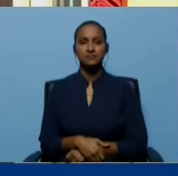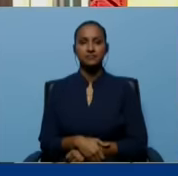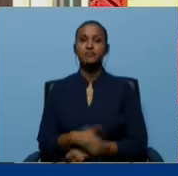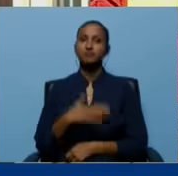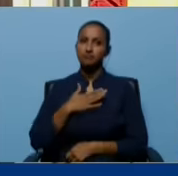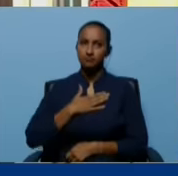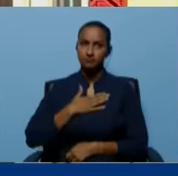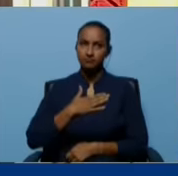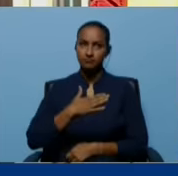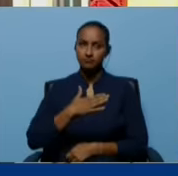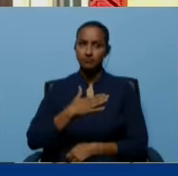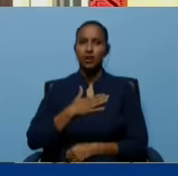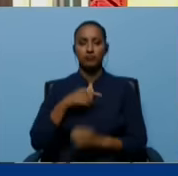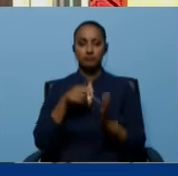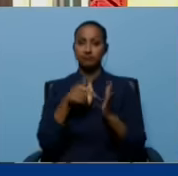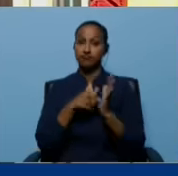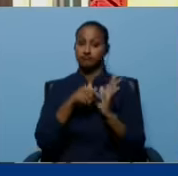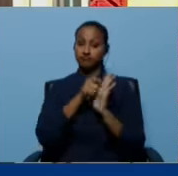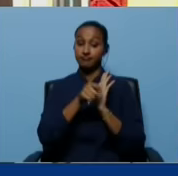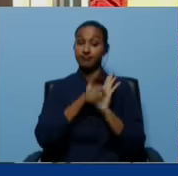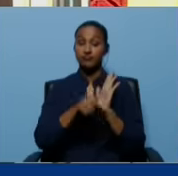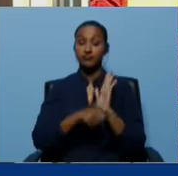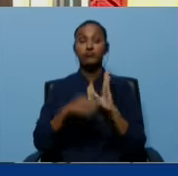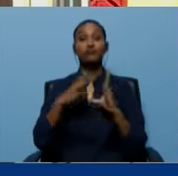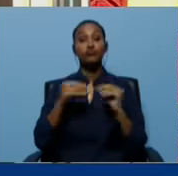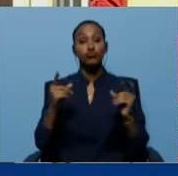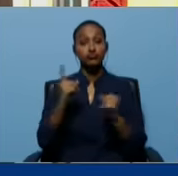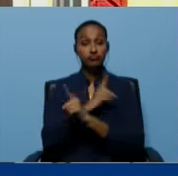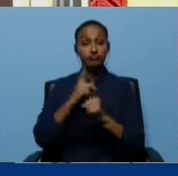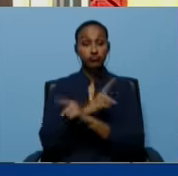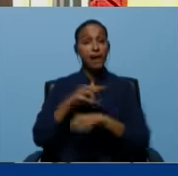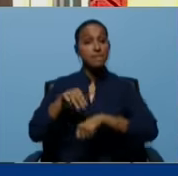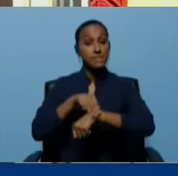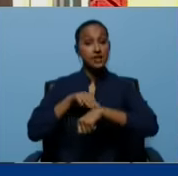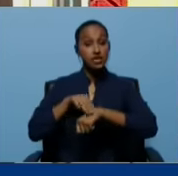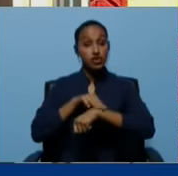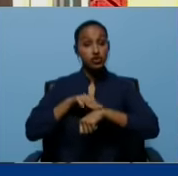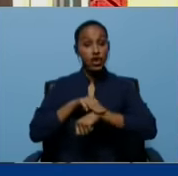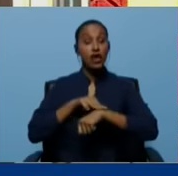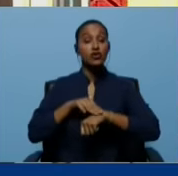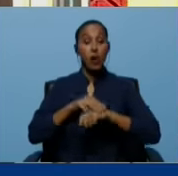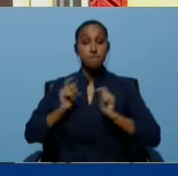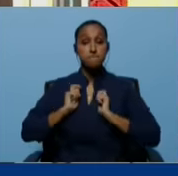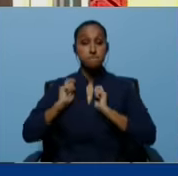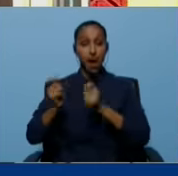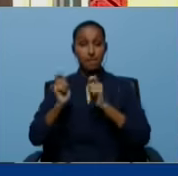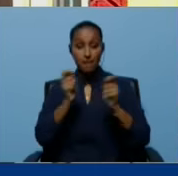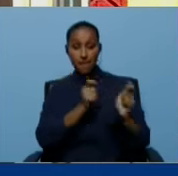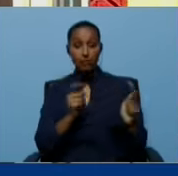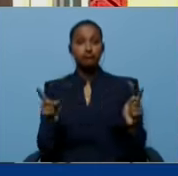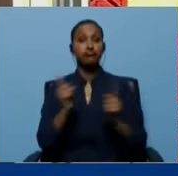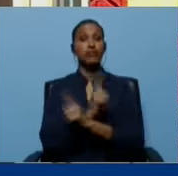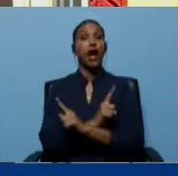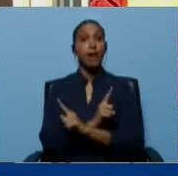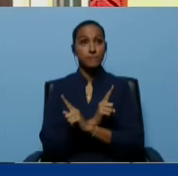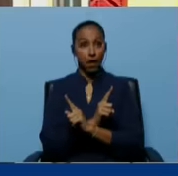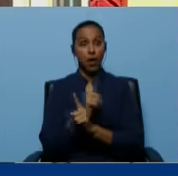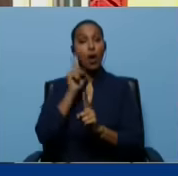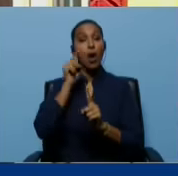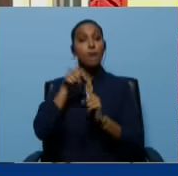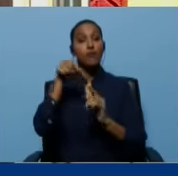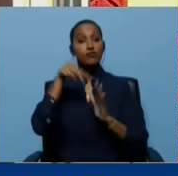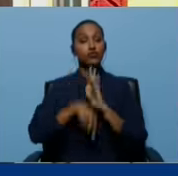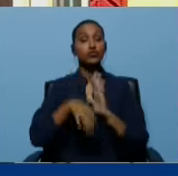compañeros y profundicen su línea de ir al territorio,